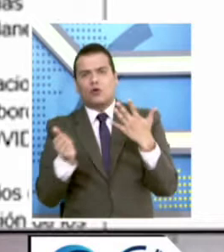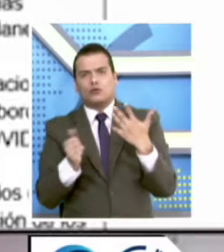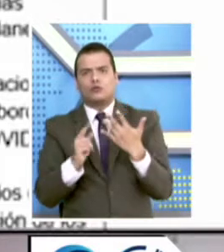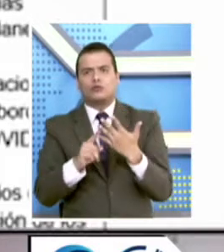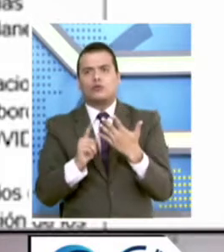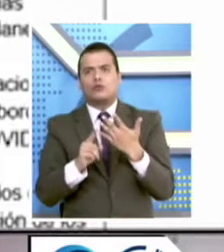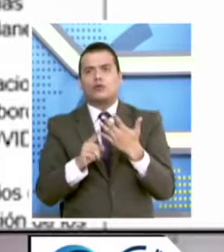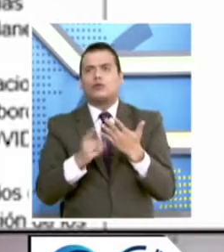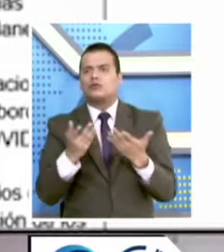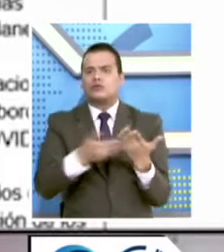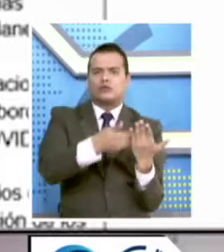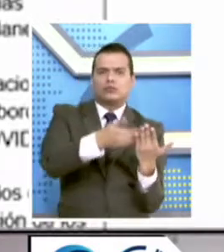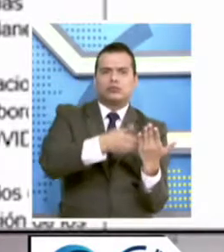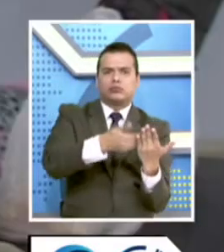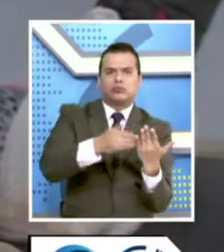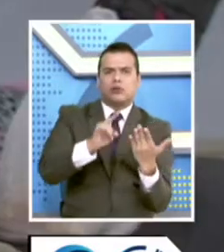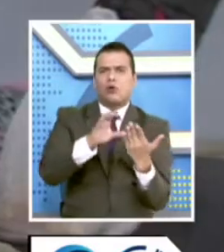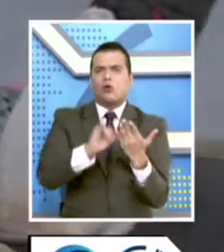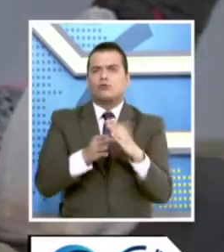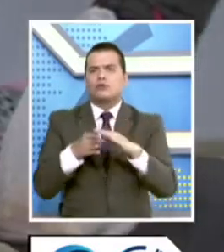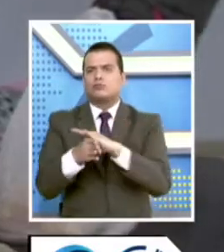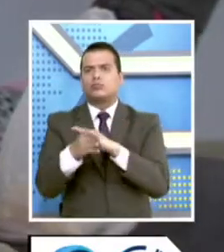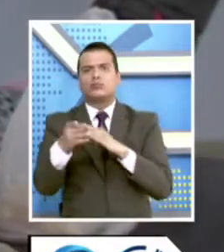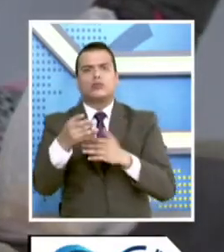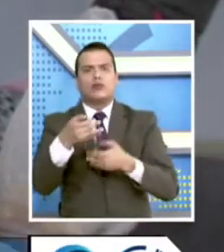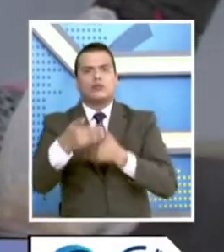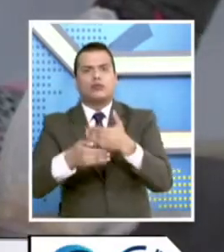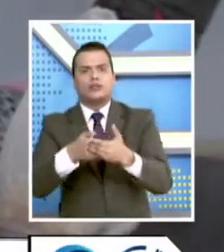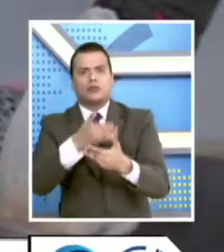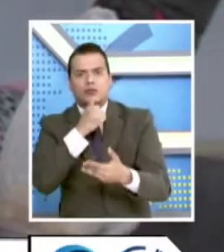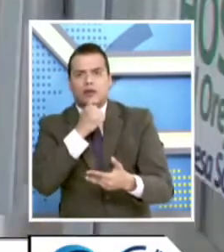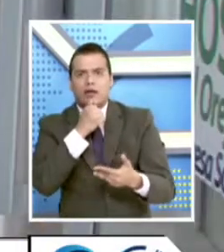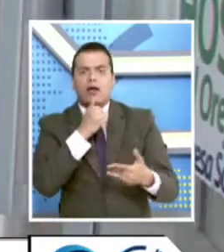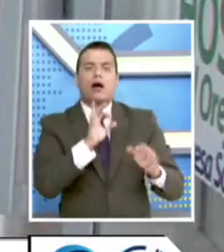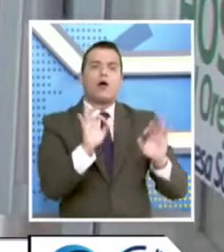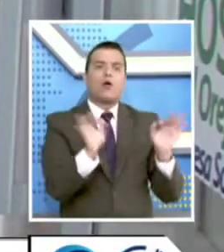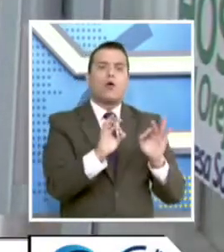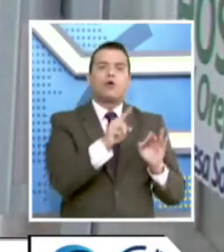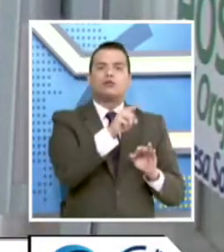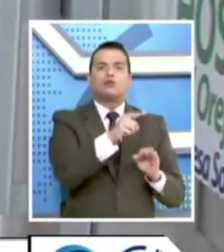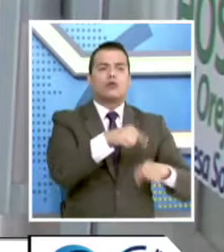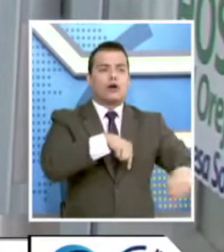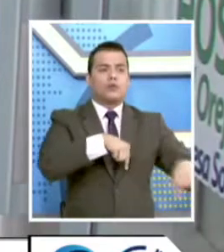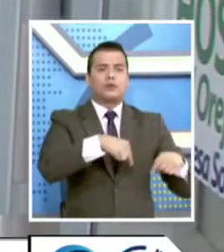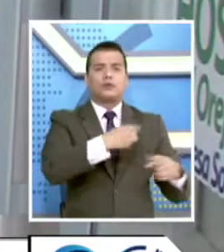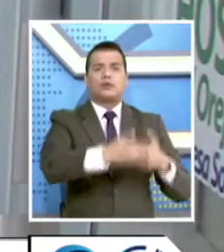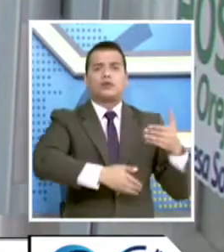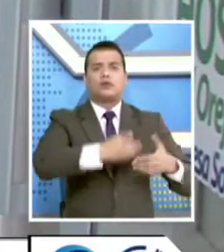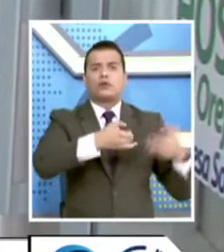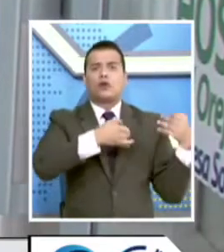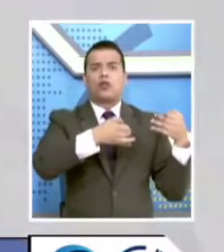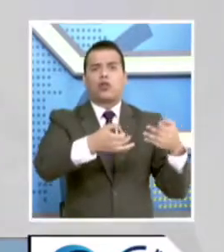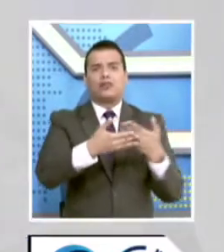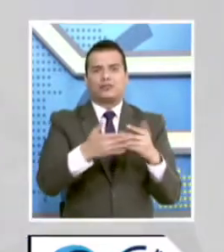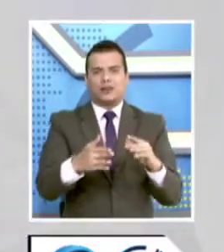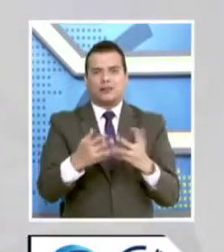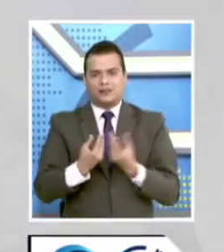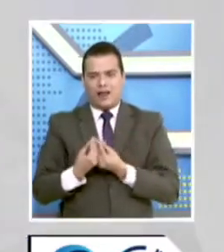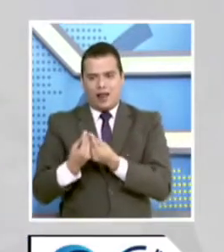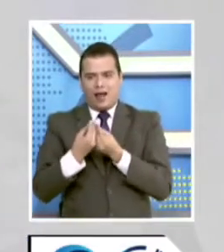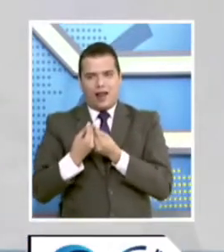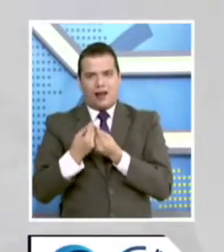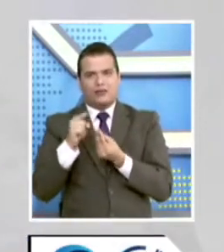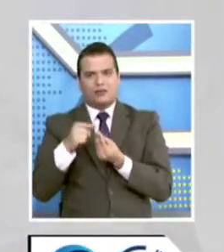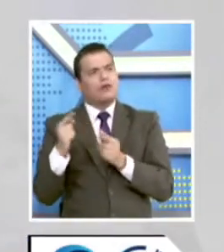ingreso a UCI y demoras administrativas. Esto fue lo que dijo la secretaria de Salud de Cali, Millerlandi Torres, en medio de un debate de control